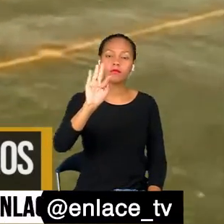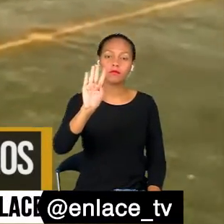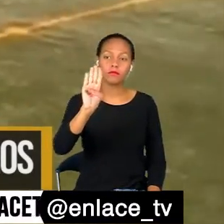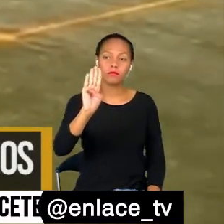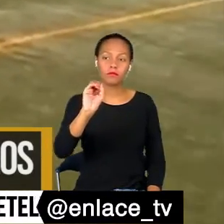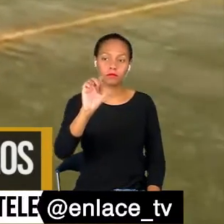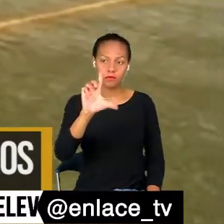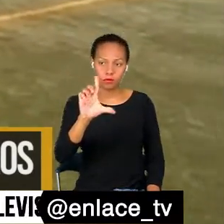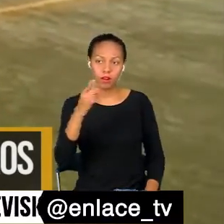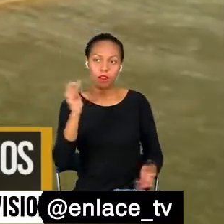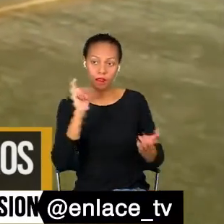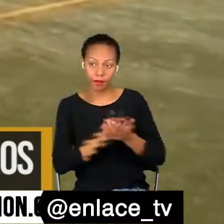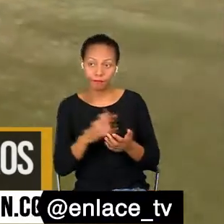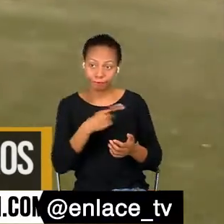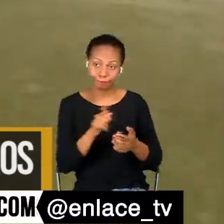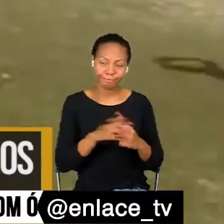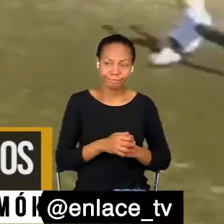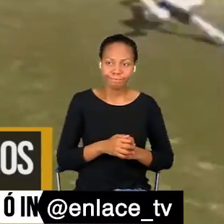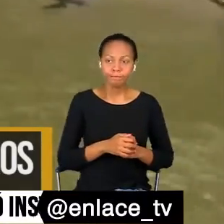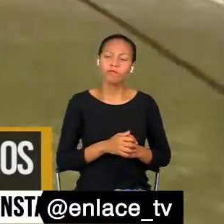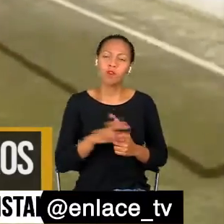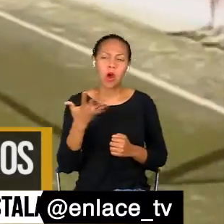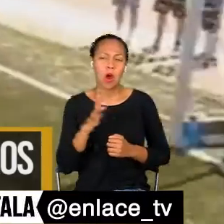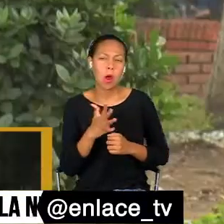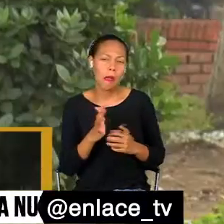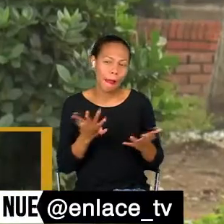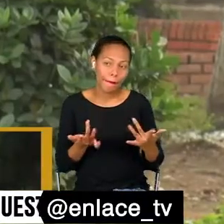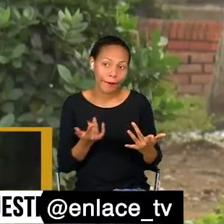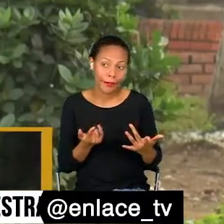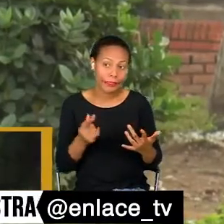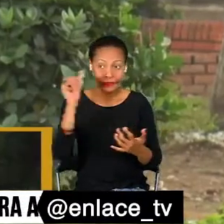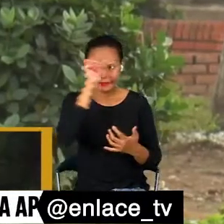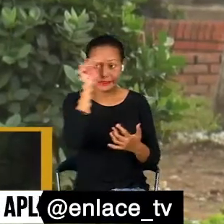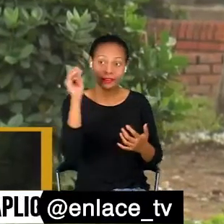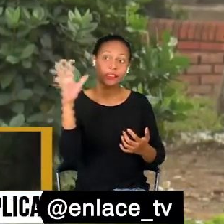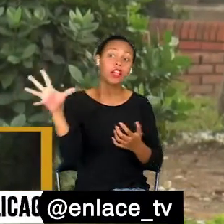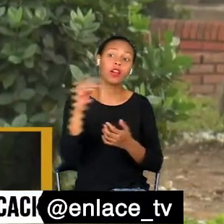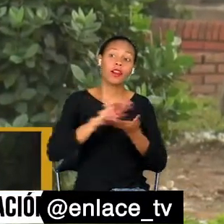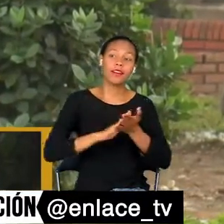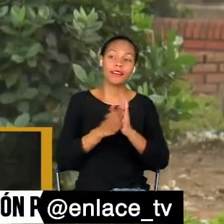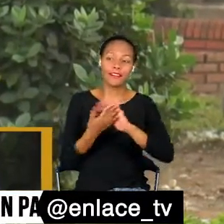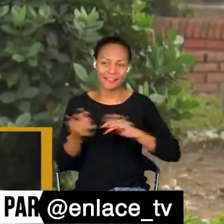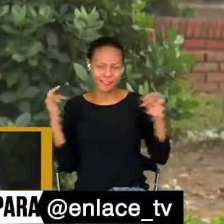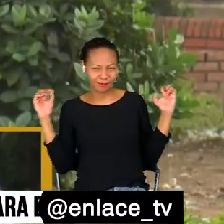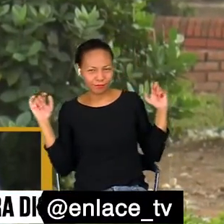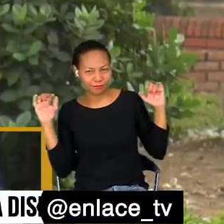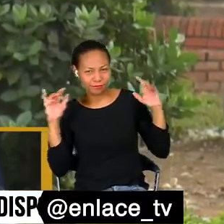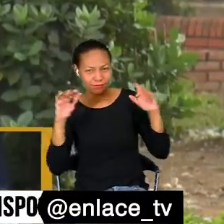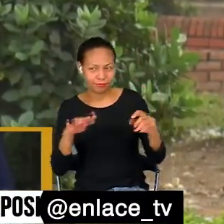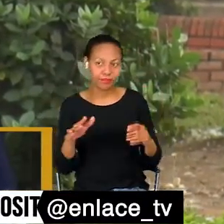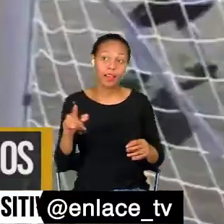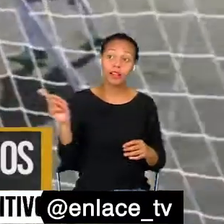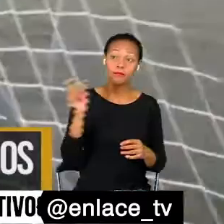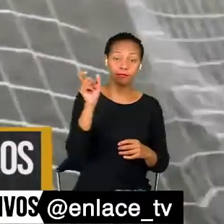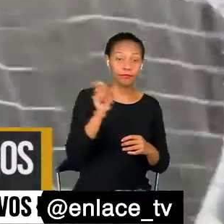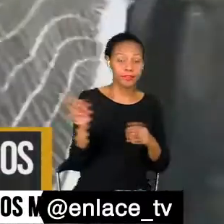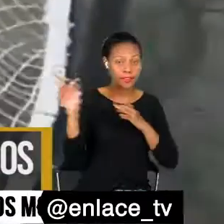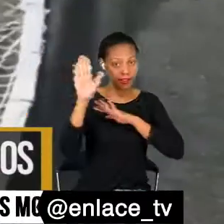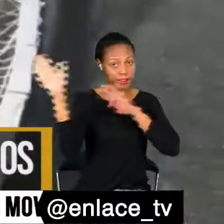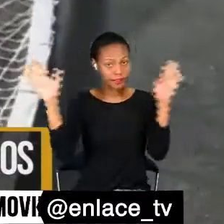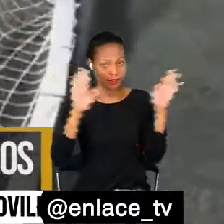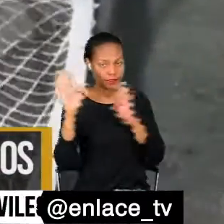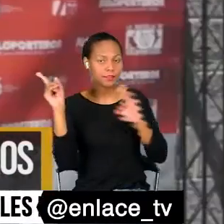finales y Dios mediante el domingo estamos esperando que nos acompañe la comunidad de Barranca Bermeja y todos los arqueros de Barranca que van a participar en el evento.